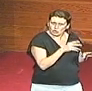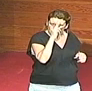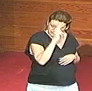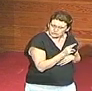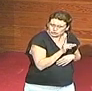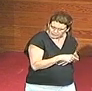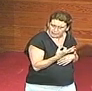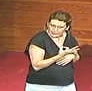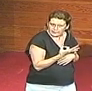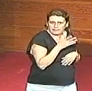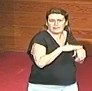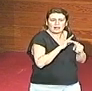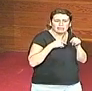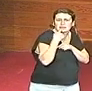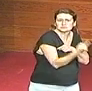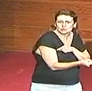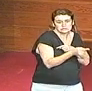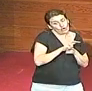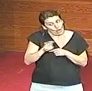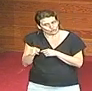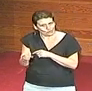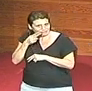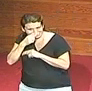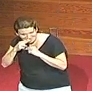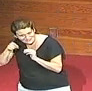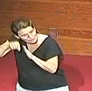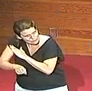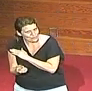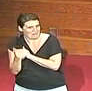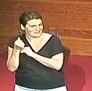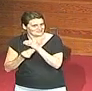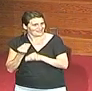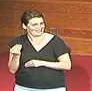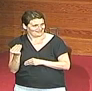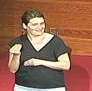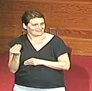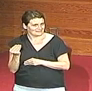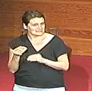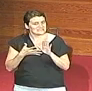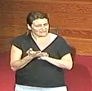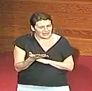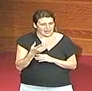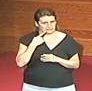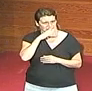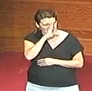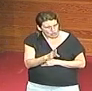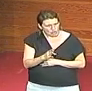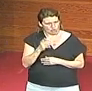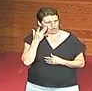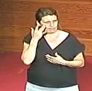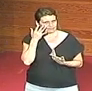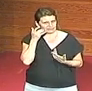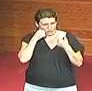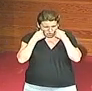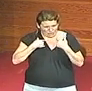respeto para poder después hacer otro en más profundidad. O sea que al final el rigor y la honestidad no se pueden bajar,